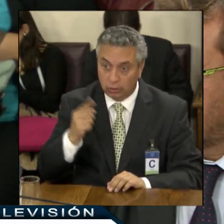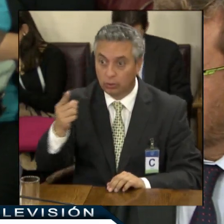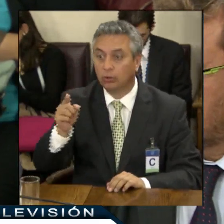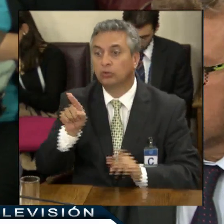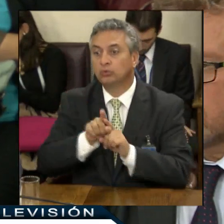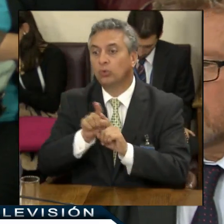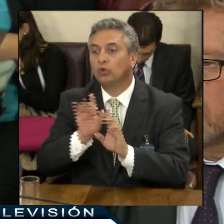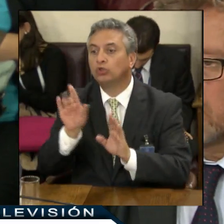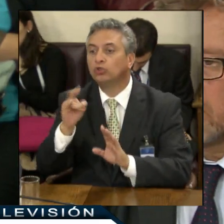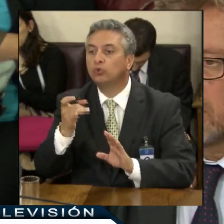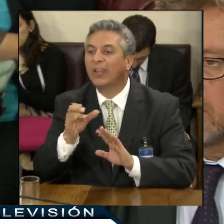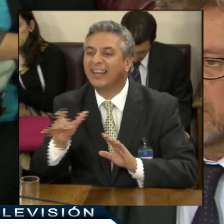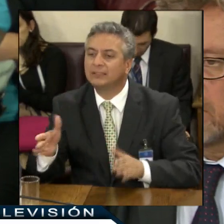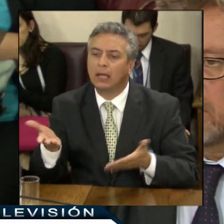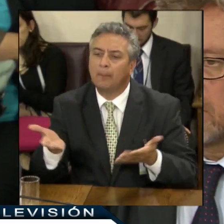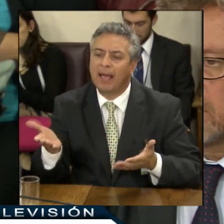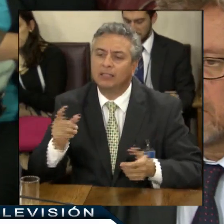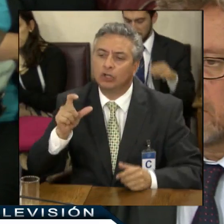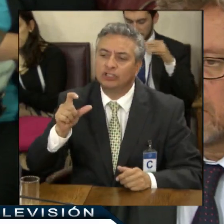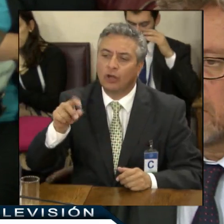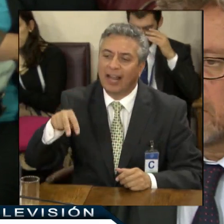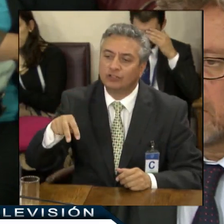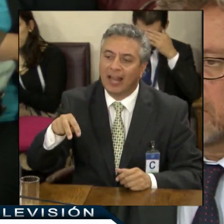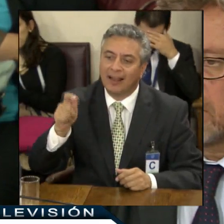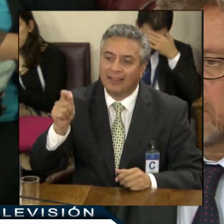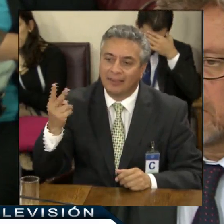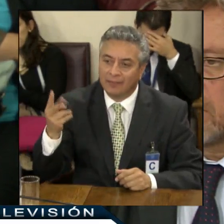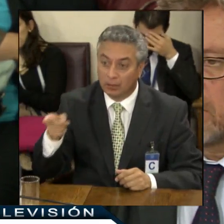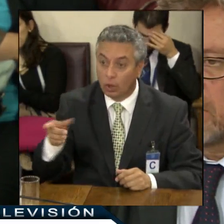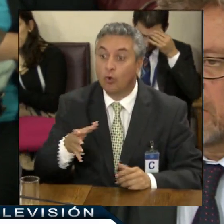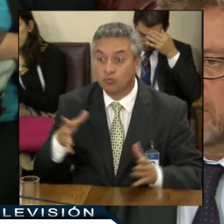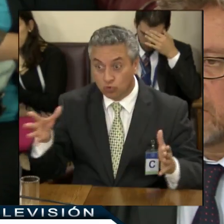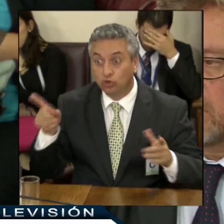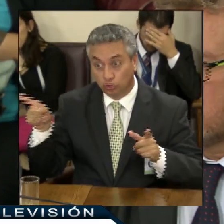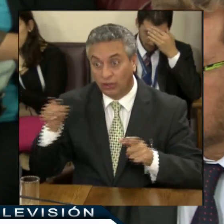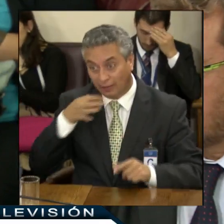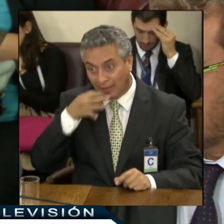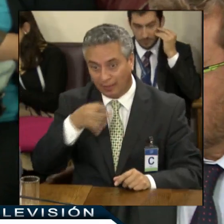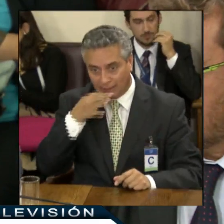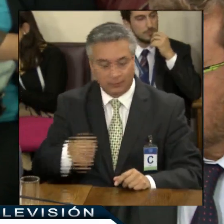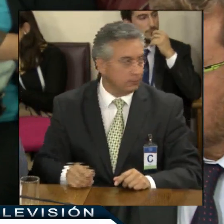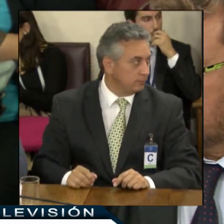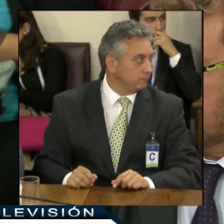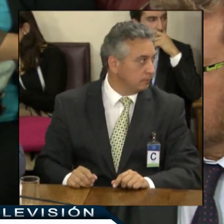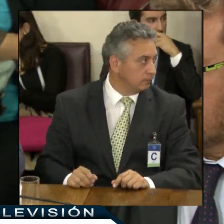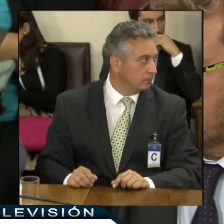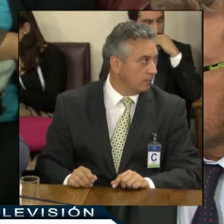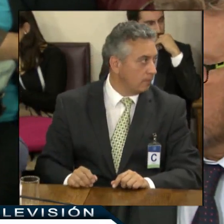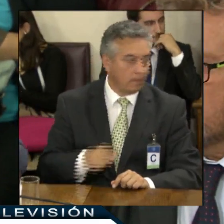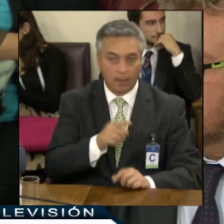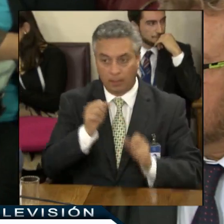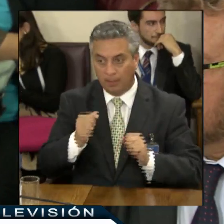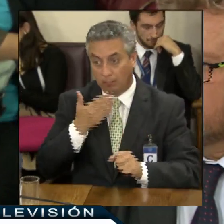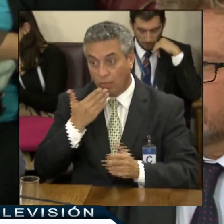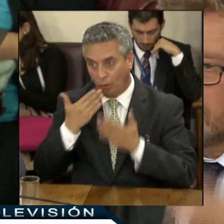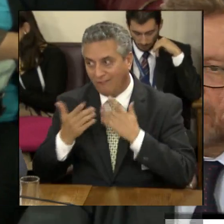sugerencia qué pasa con el Consejo Nacional de televisión creo que ellos también tienen mucho que aportar al respecto eso es